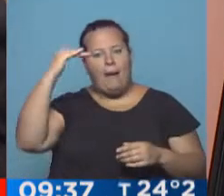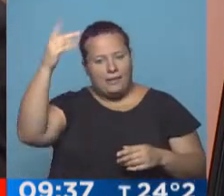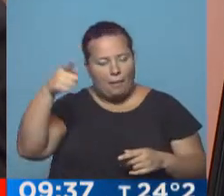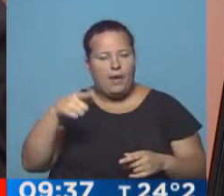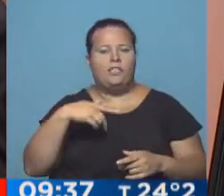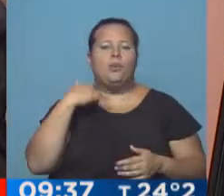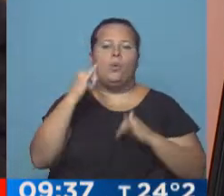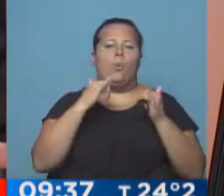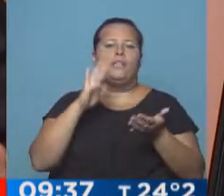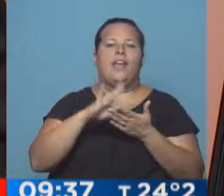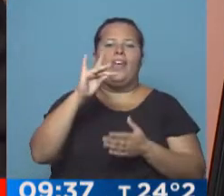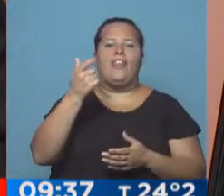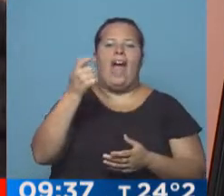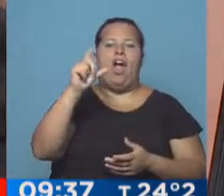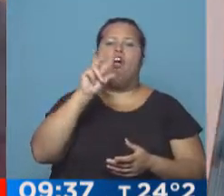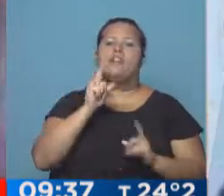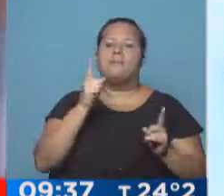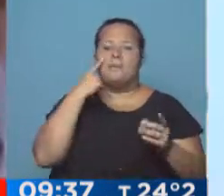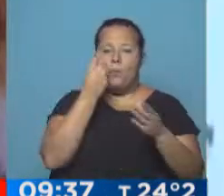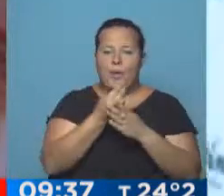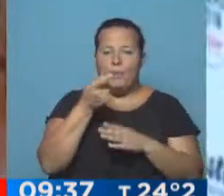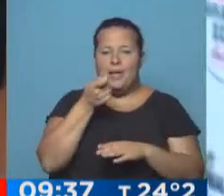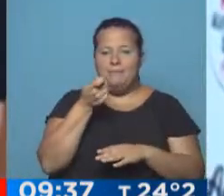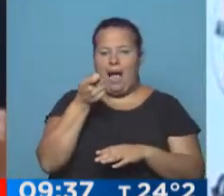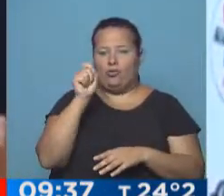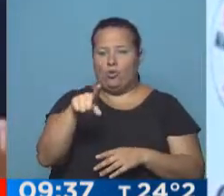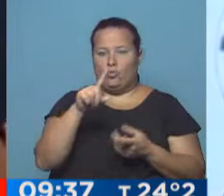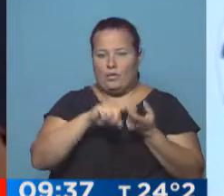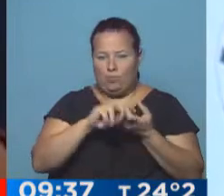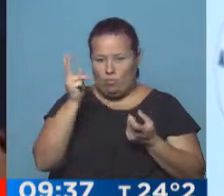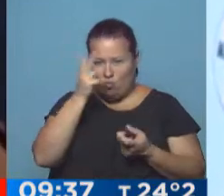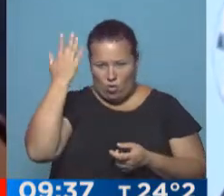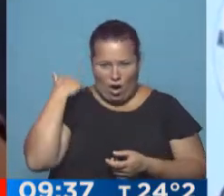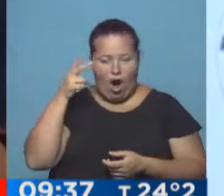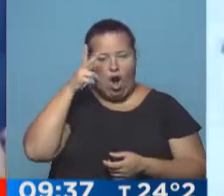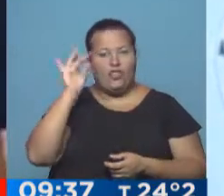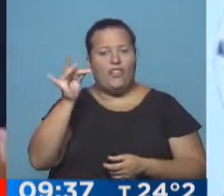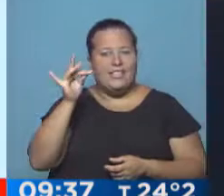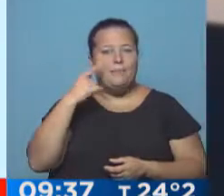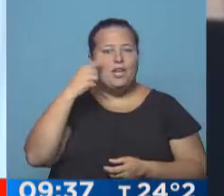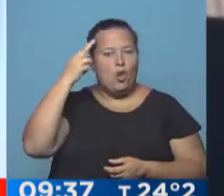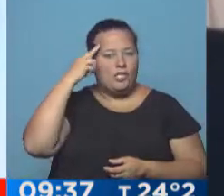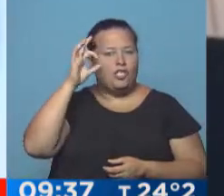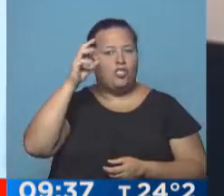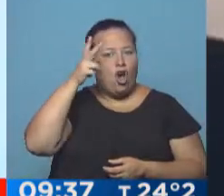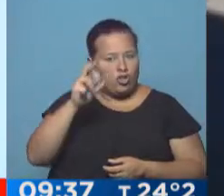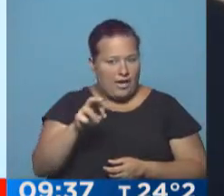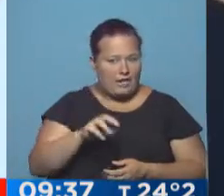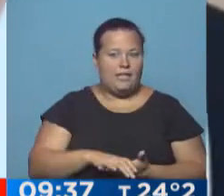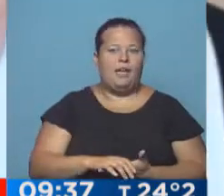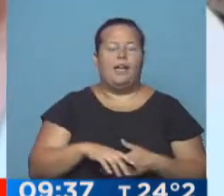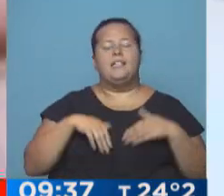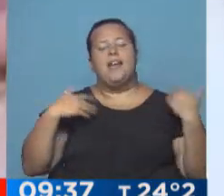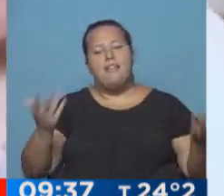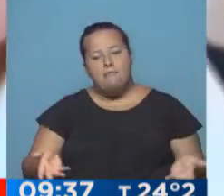hablamos del dakota el mismo donde vivía y donde fue asesinado john lennon aquel 8 de diciembre de 1980 se